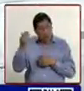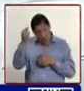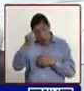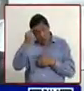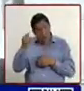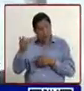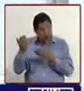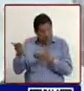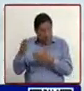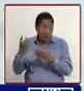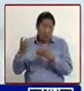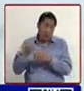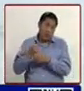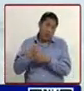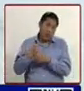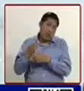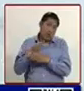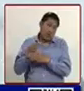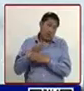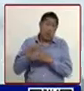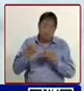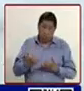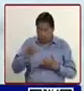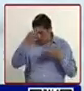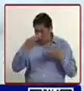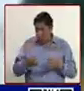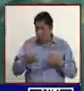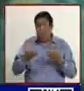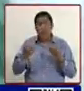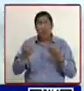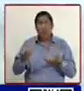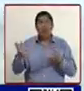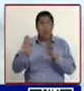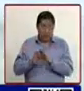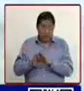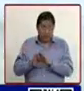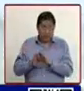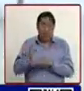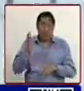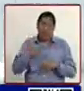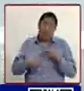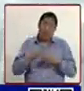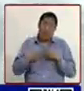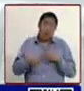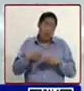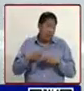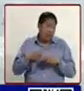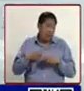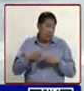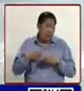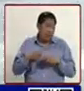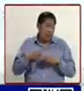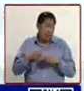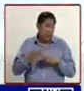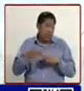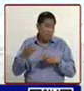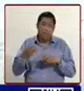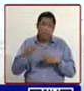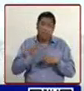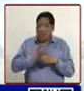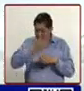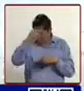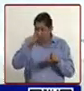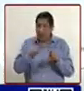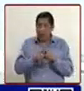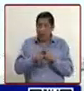quiere hacer funcionar esto, está en sus manos. Si el día de hoy decide bajar, cesarlo, el problema se estaría prácticamente, nuestros